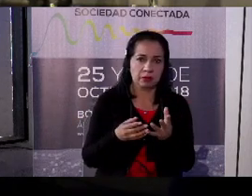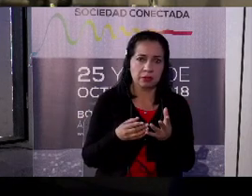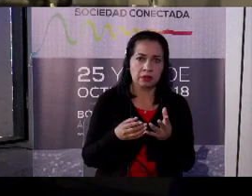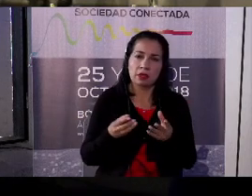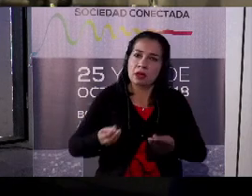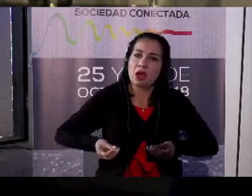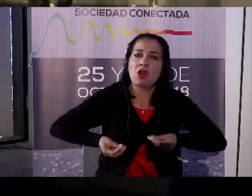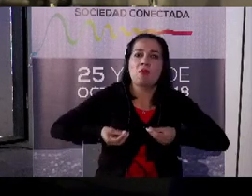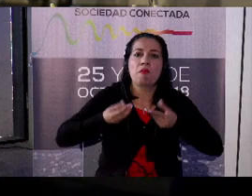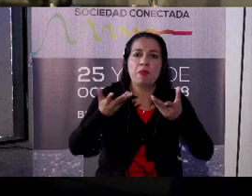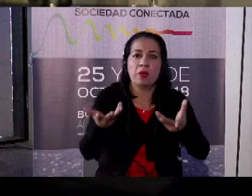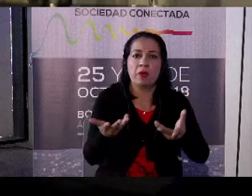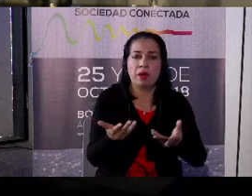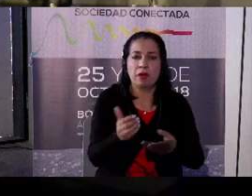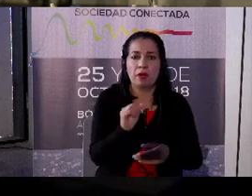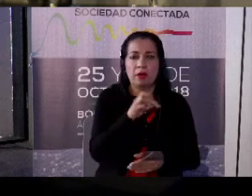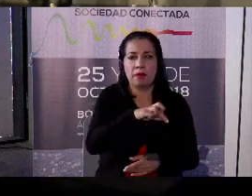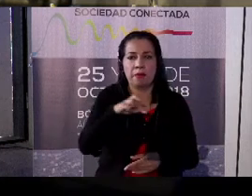aplicaciones